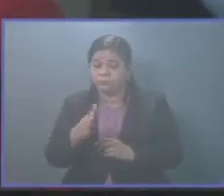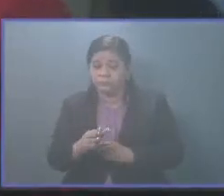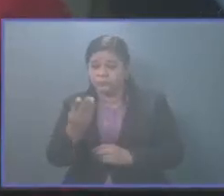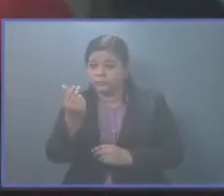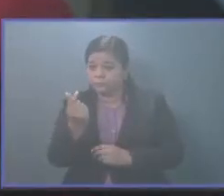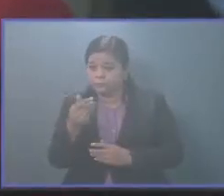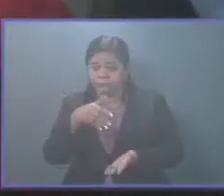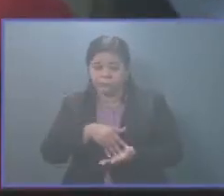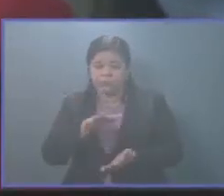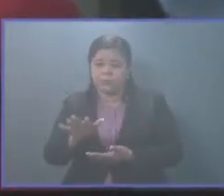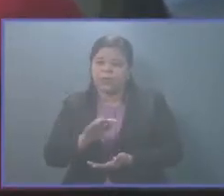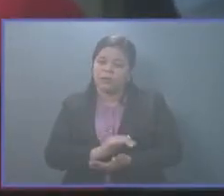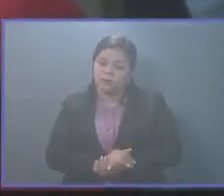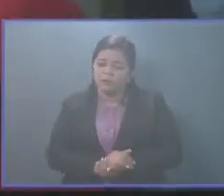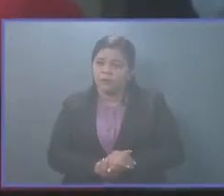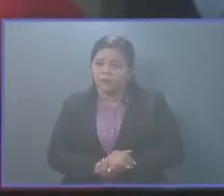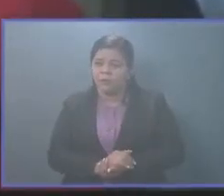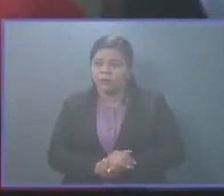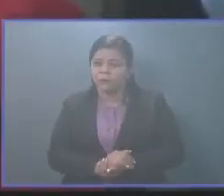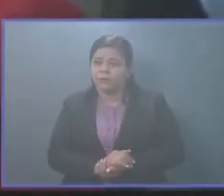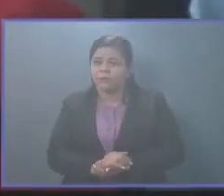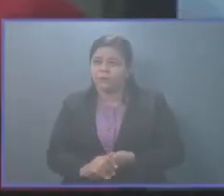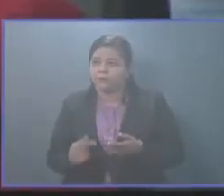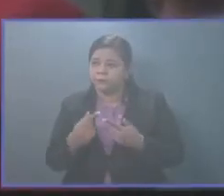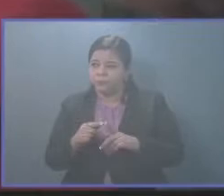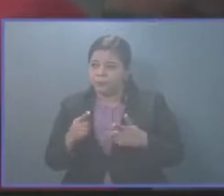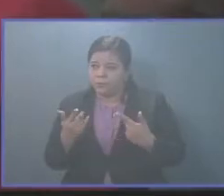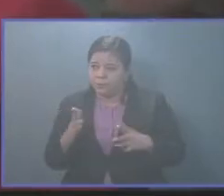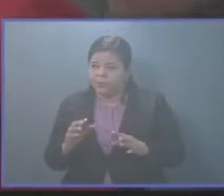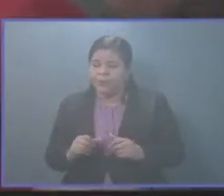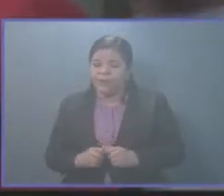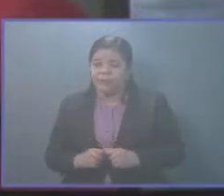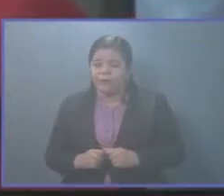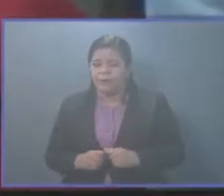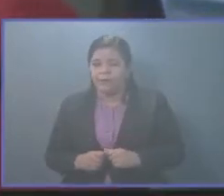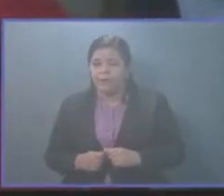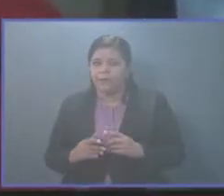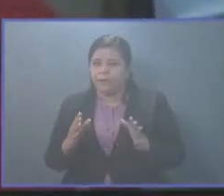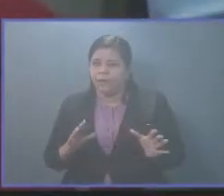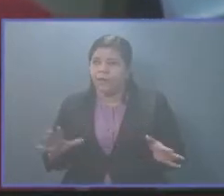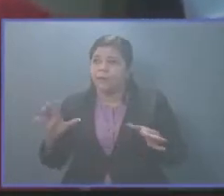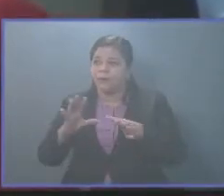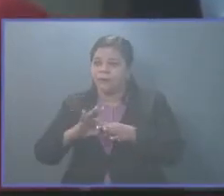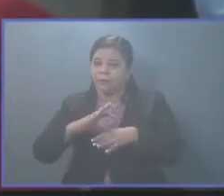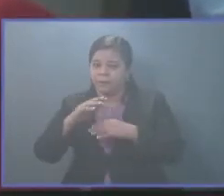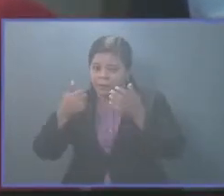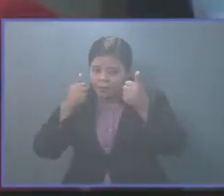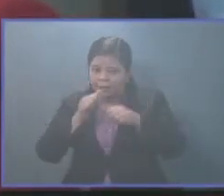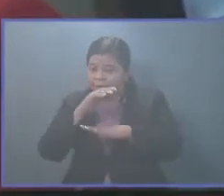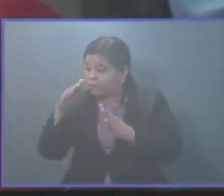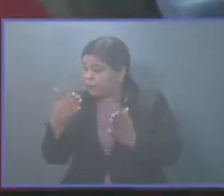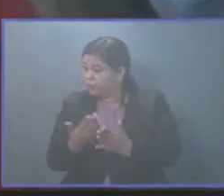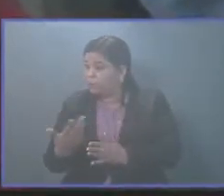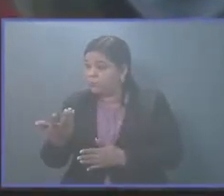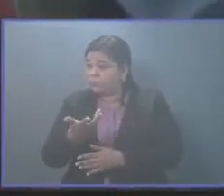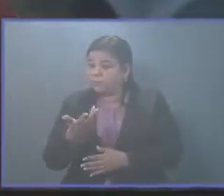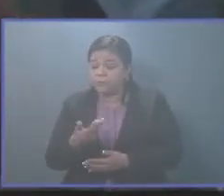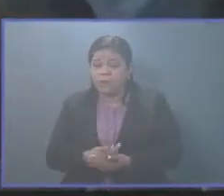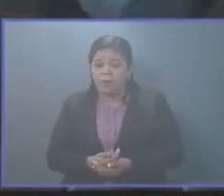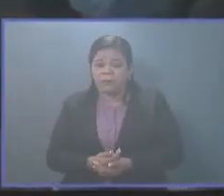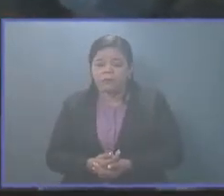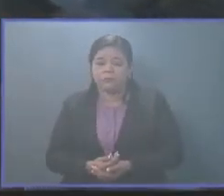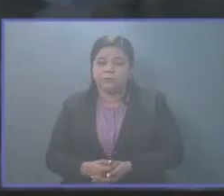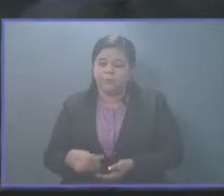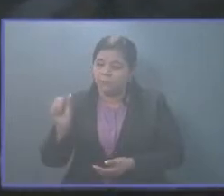públicos con respecto a este periodo del 2020 de la pandemia. Gracias, presidente. Tiene